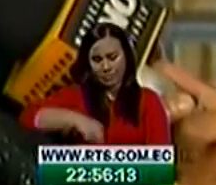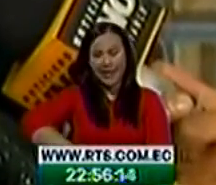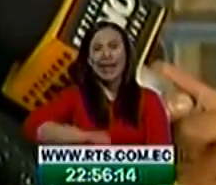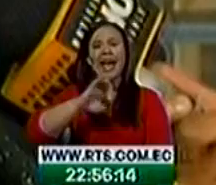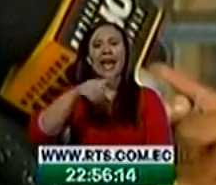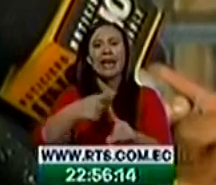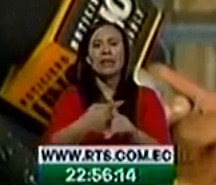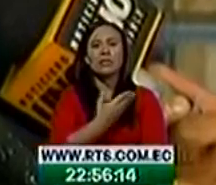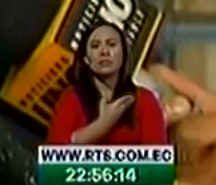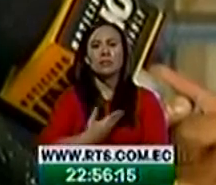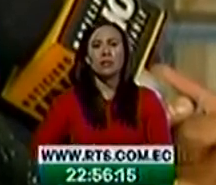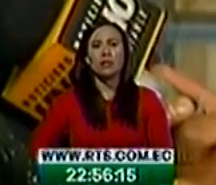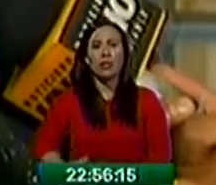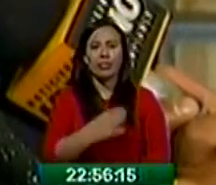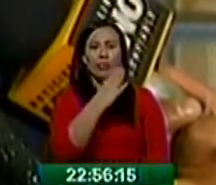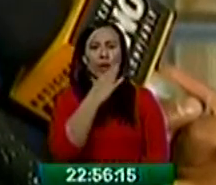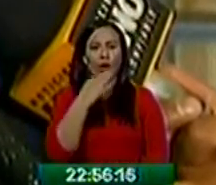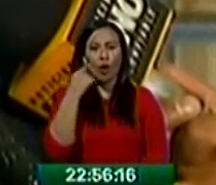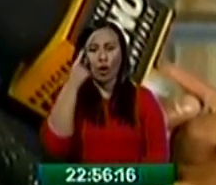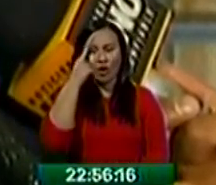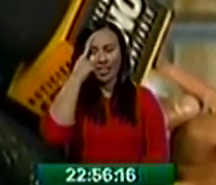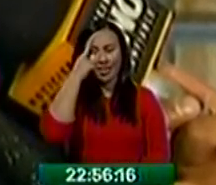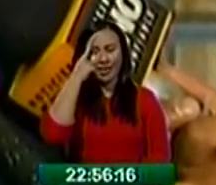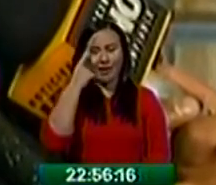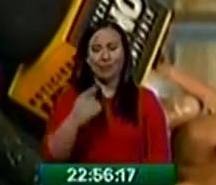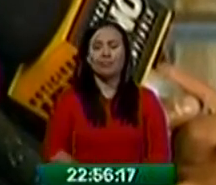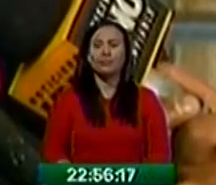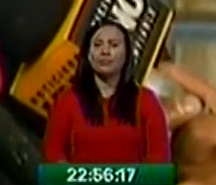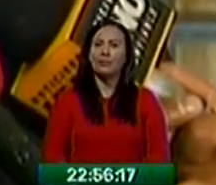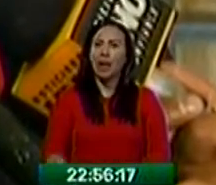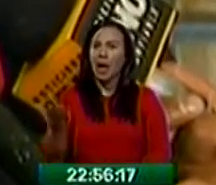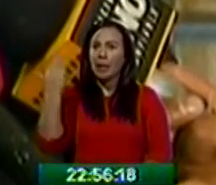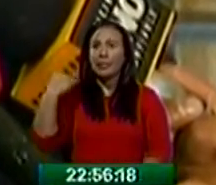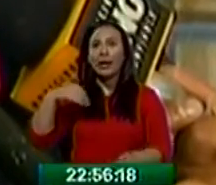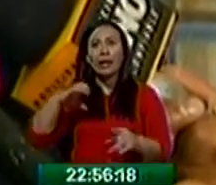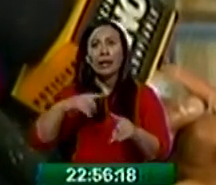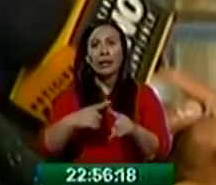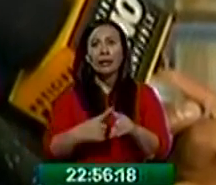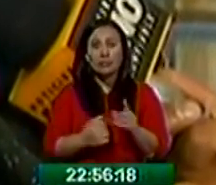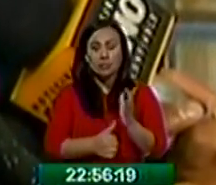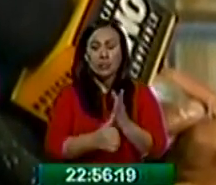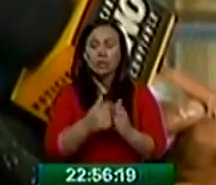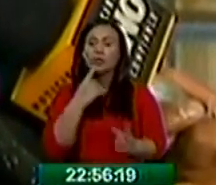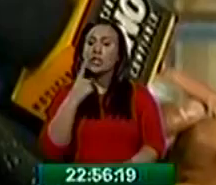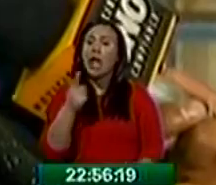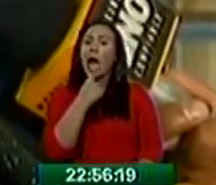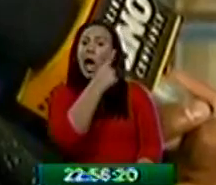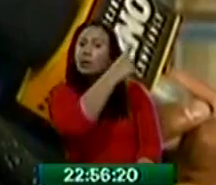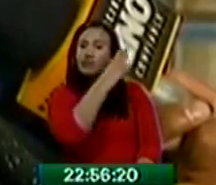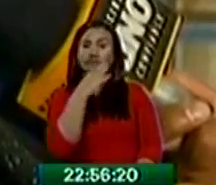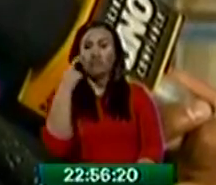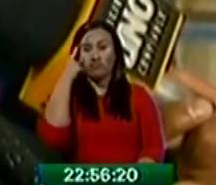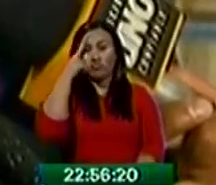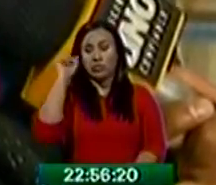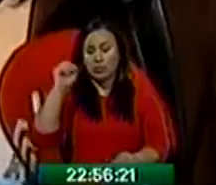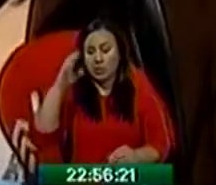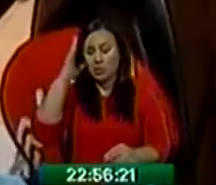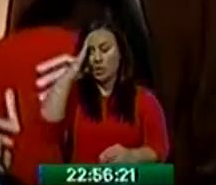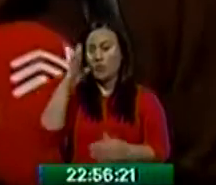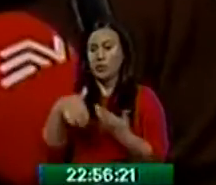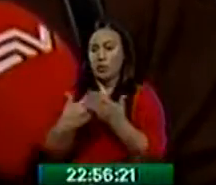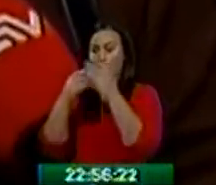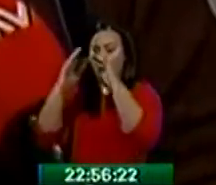que algunos comparecientes, ex ministros, han manifestado que él tuvo conocimiento de informes referente a este